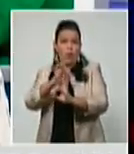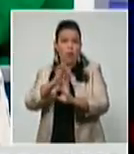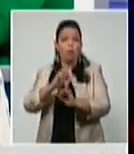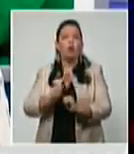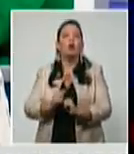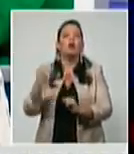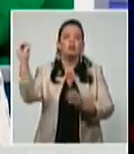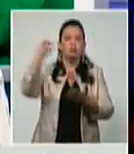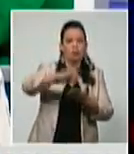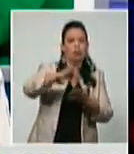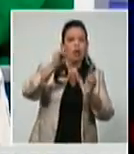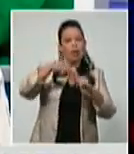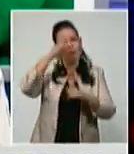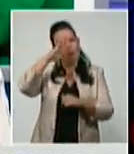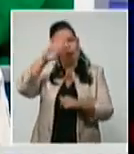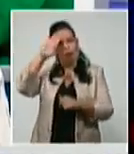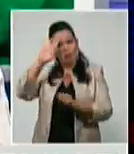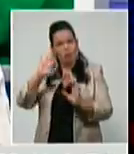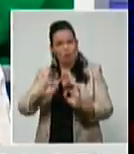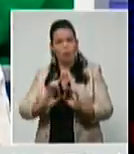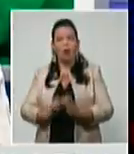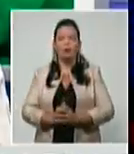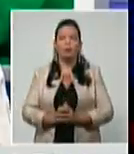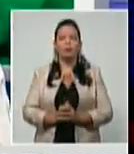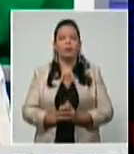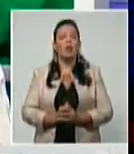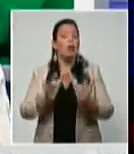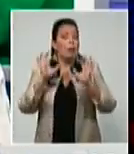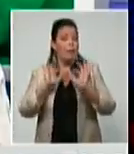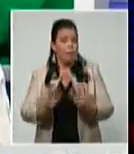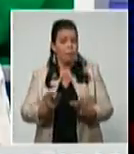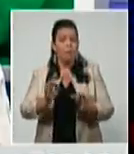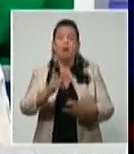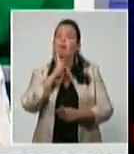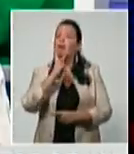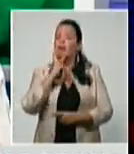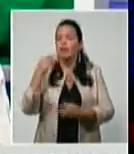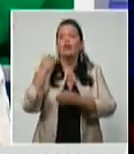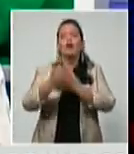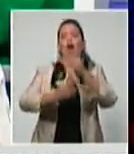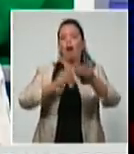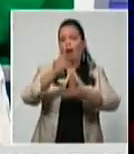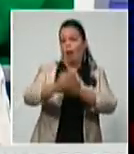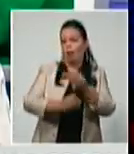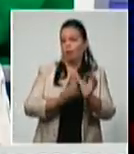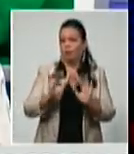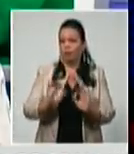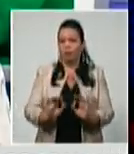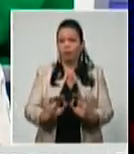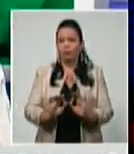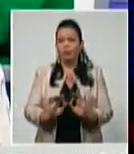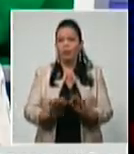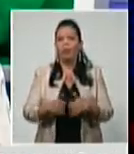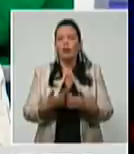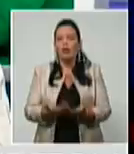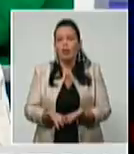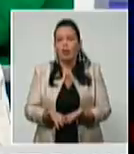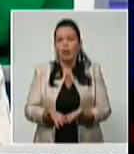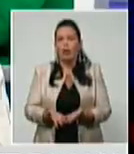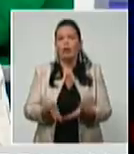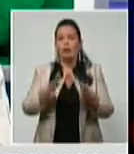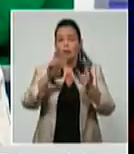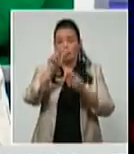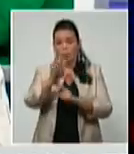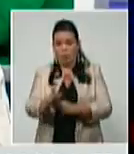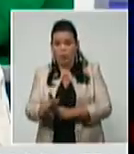se mantiene, el que hemos venido aplicando hasta ahora, y es que las personas en el propio aeropuerto se